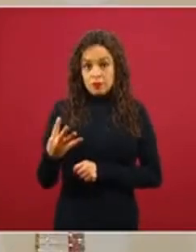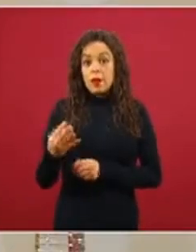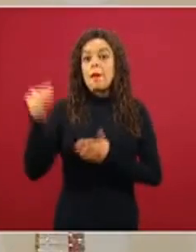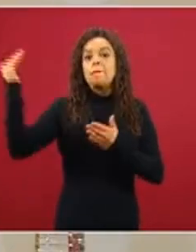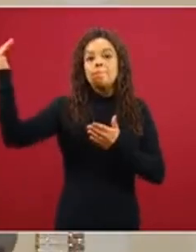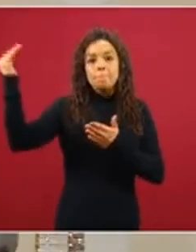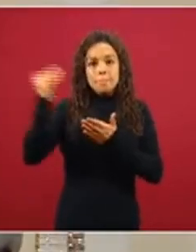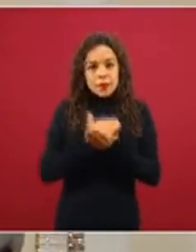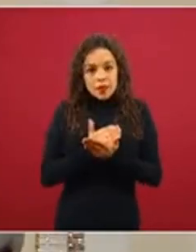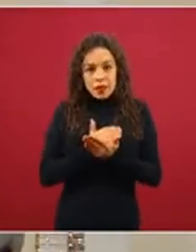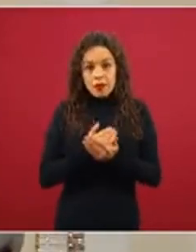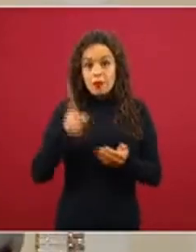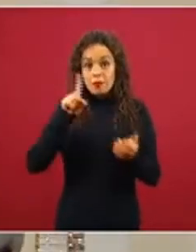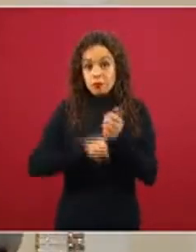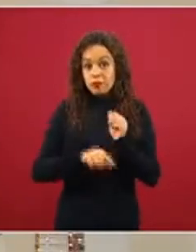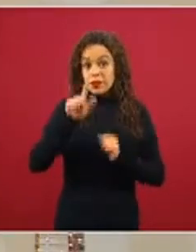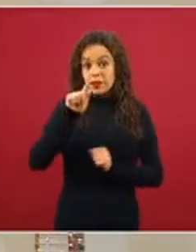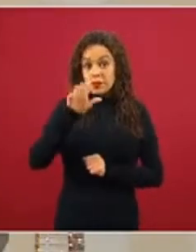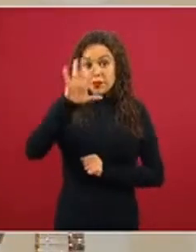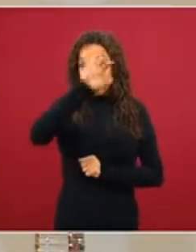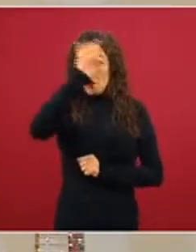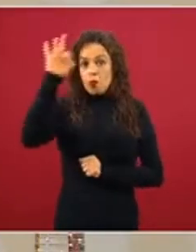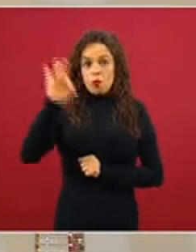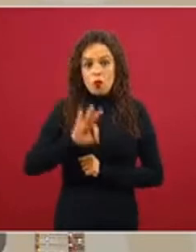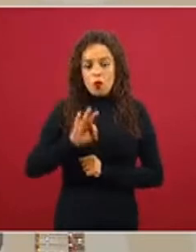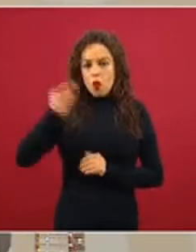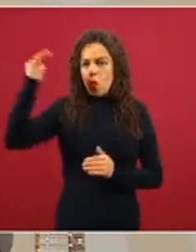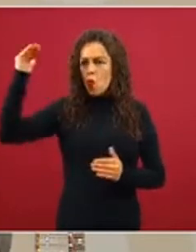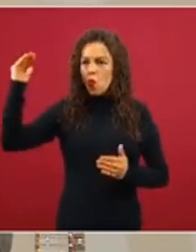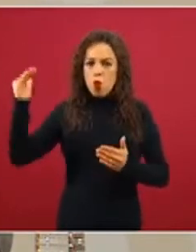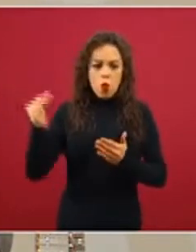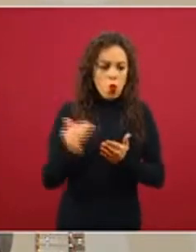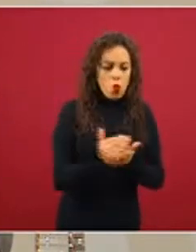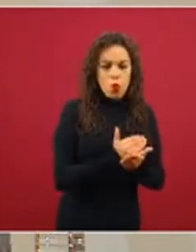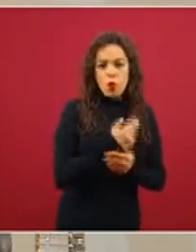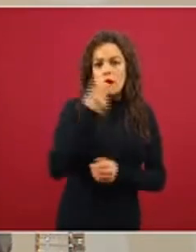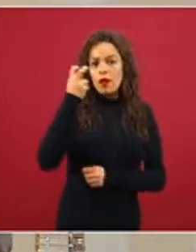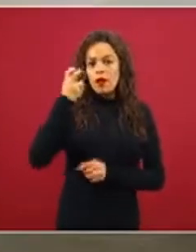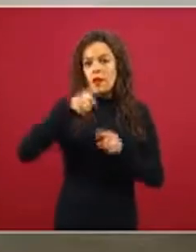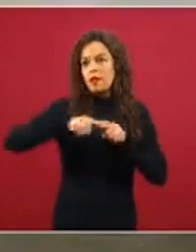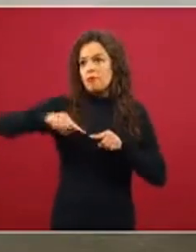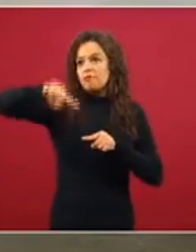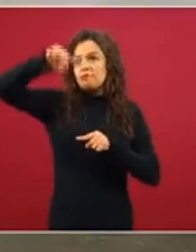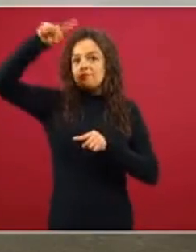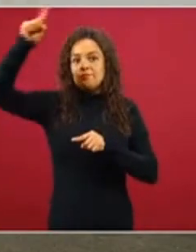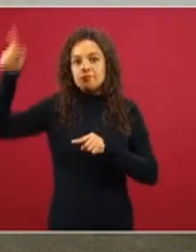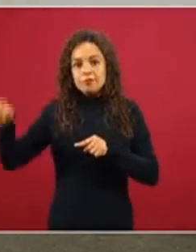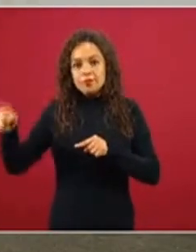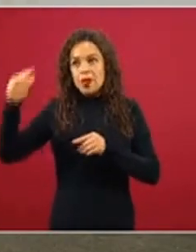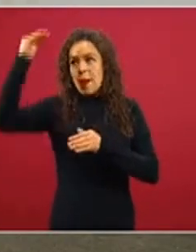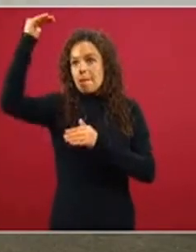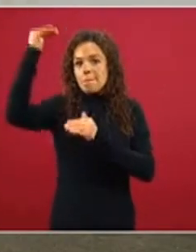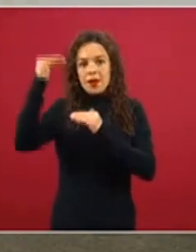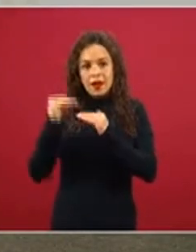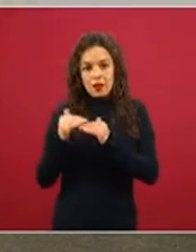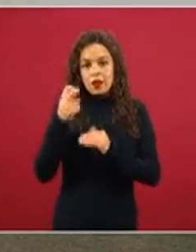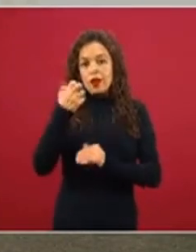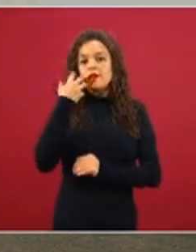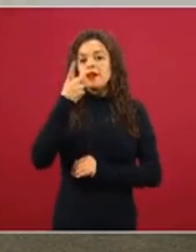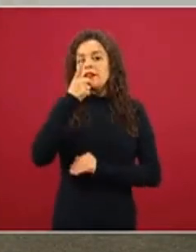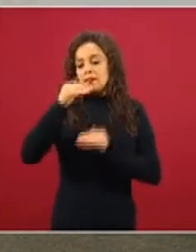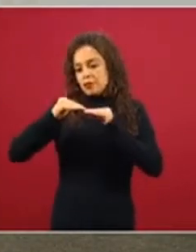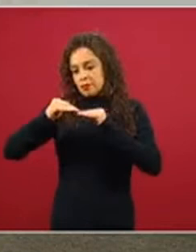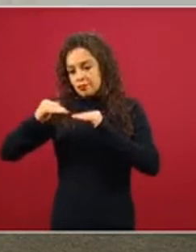redujo 75% el tamaño de esa curva. Eso es lo que quiere decir. Entonces, muchas gracias por la pregunta. Y por